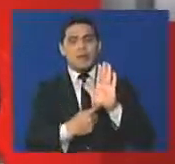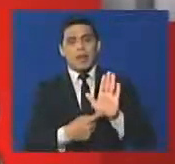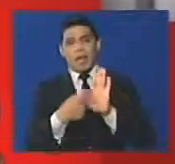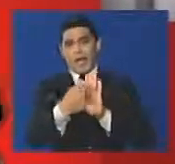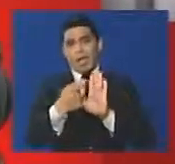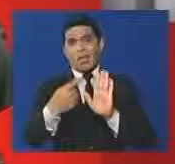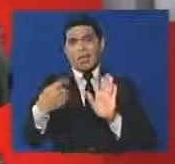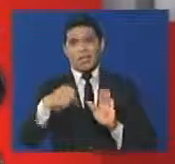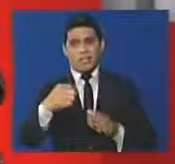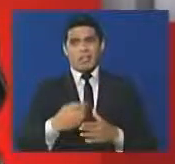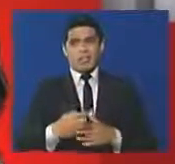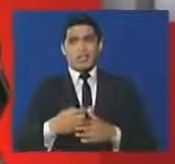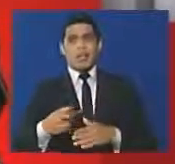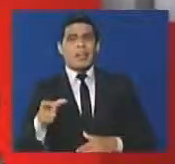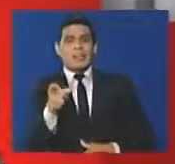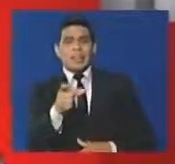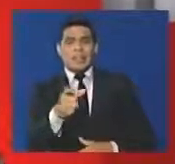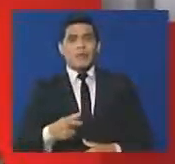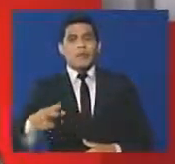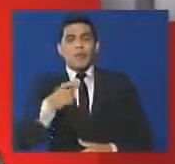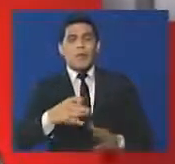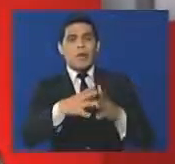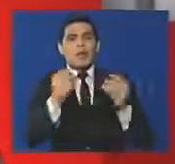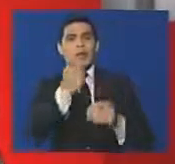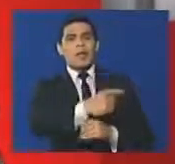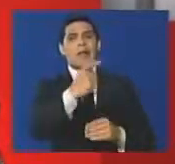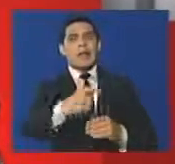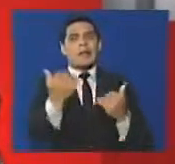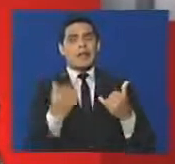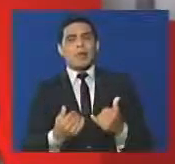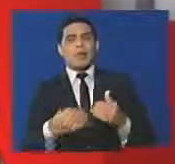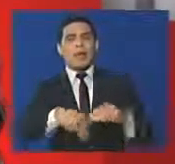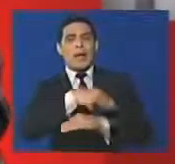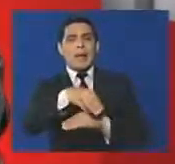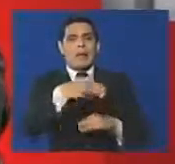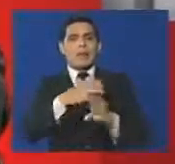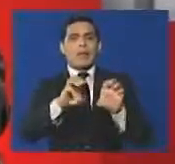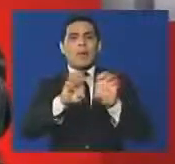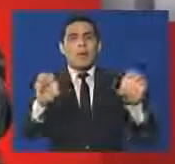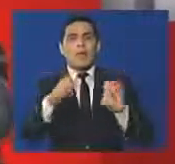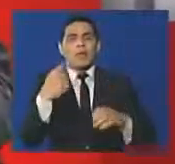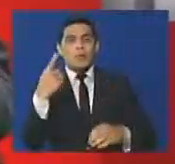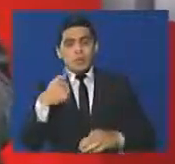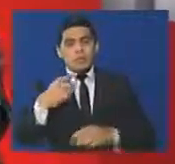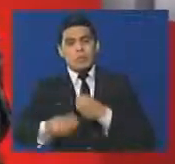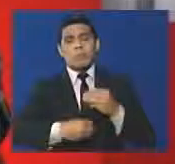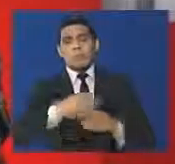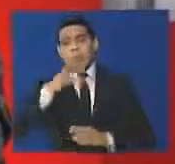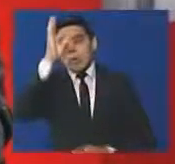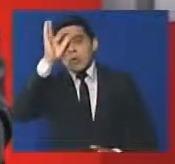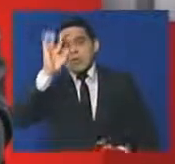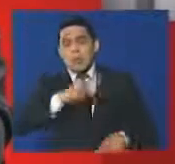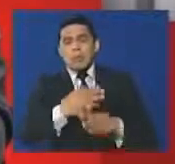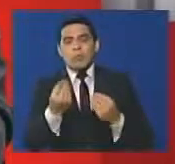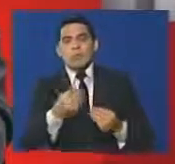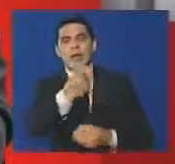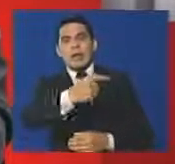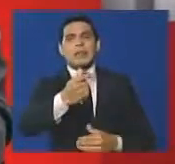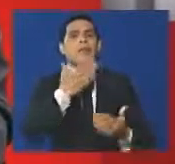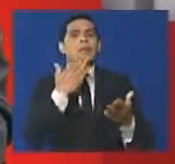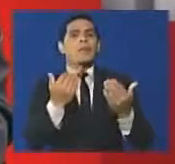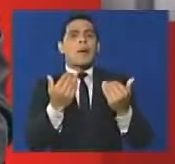disco. Este disco lo va a buscar todo el mundo ahora. Así que el Ministerio del Poder Popular para la Educación no sé qué va a hacer, porque esto va a llover las